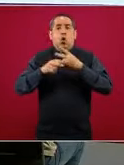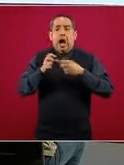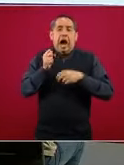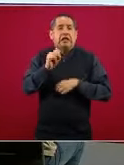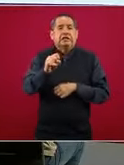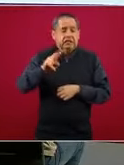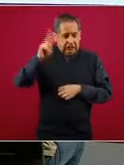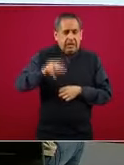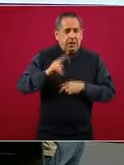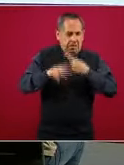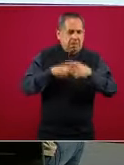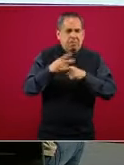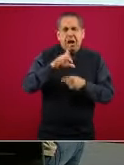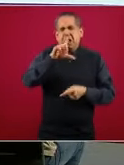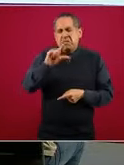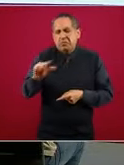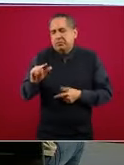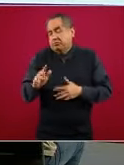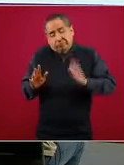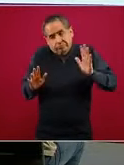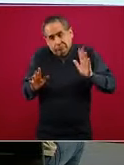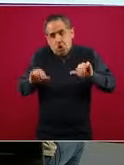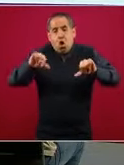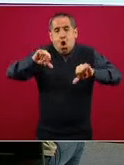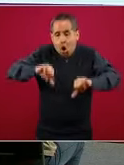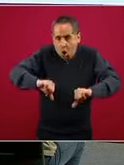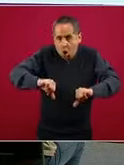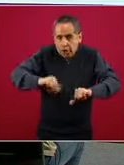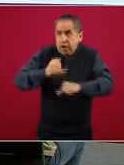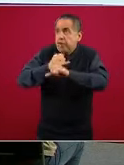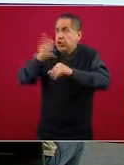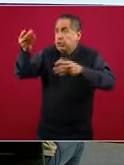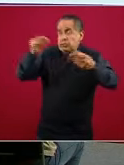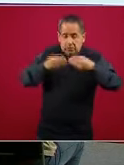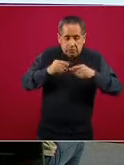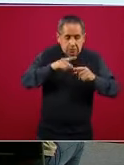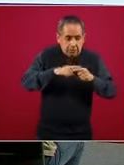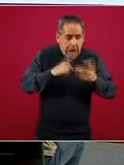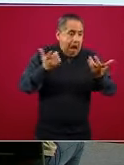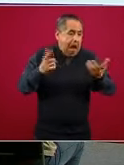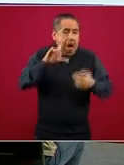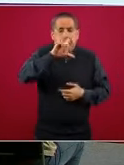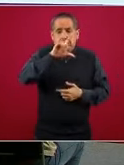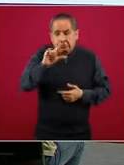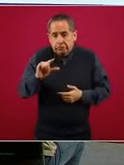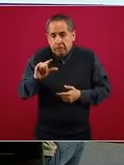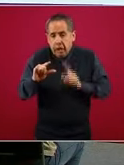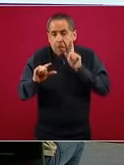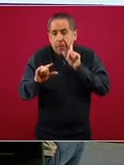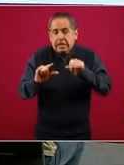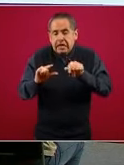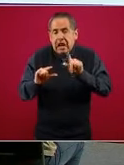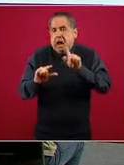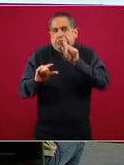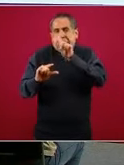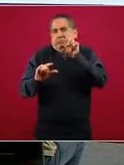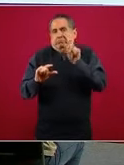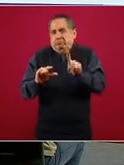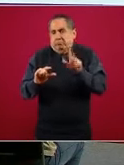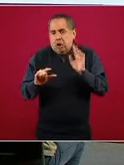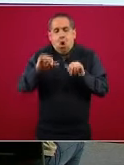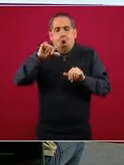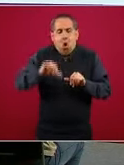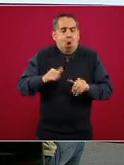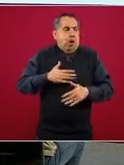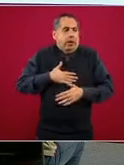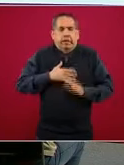así será. Lo que estamos diciendo es que hoy, de acuerdo con la información disponible, vemos este comportamiento y hoy eso es una noticia